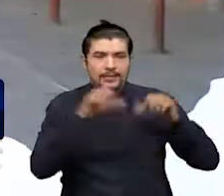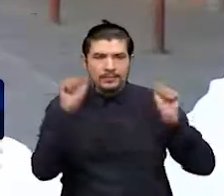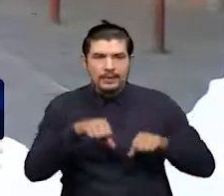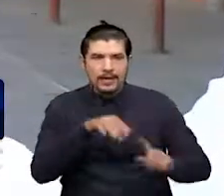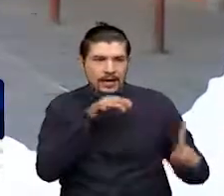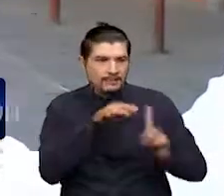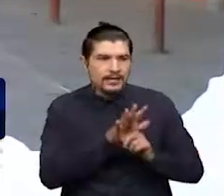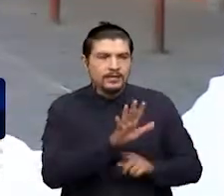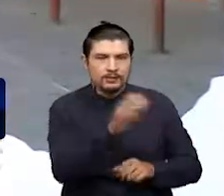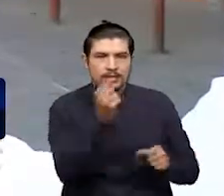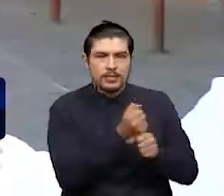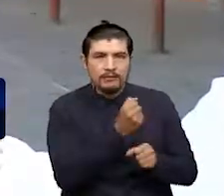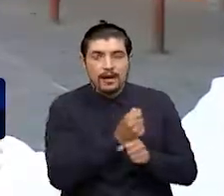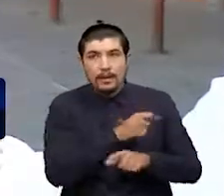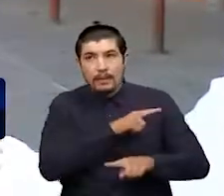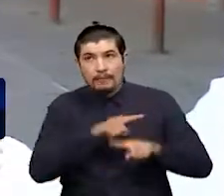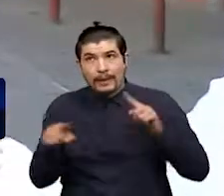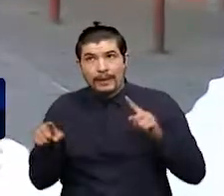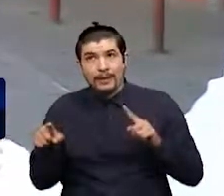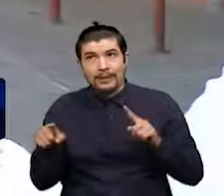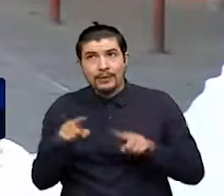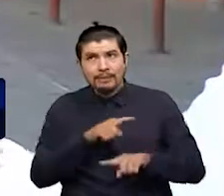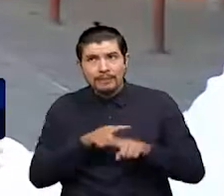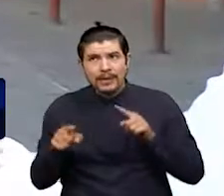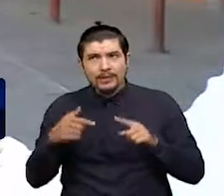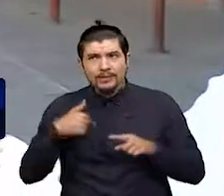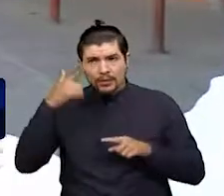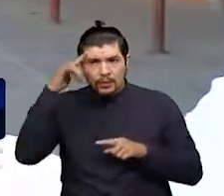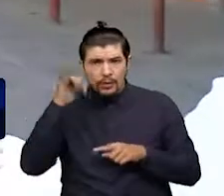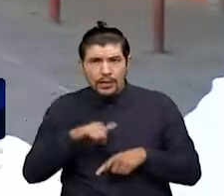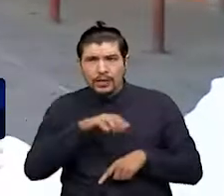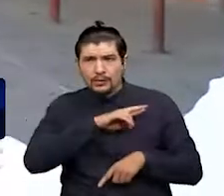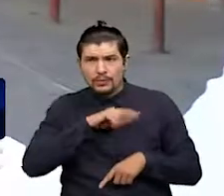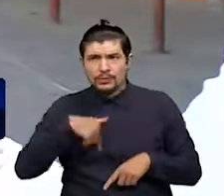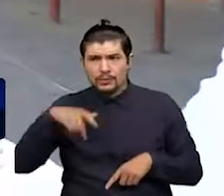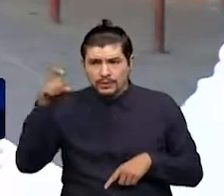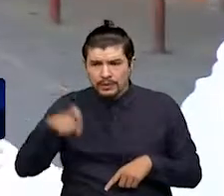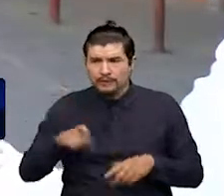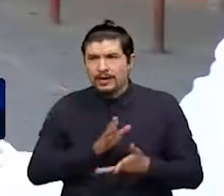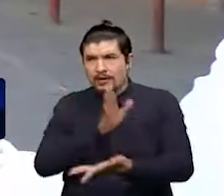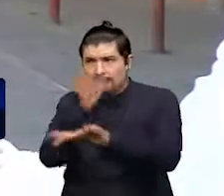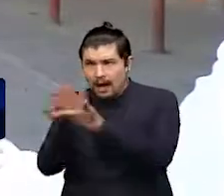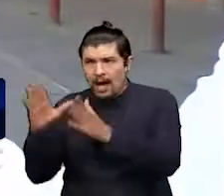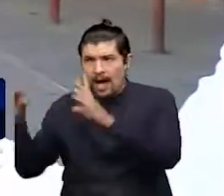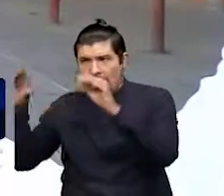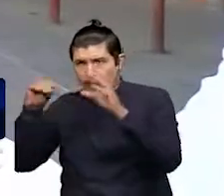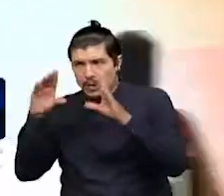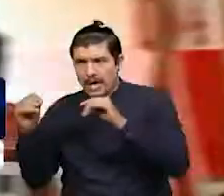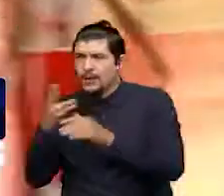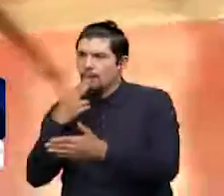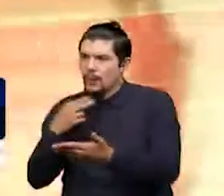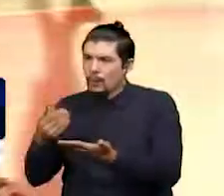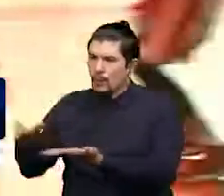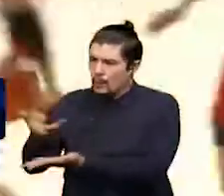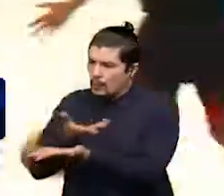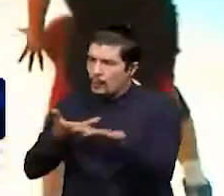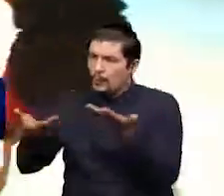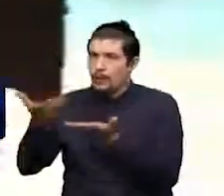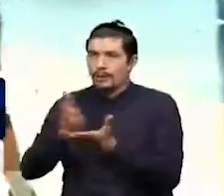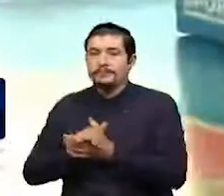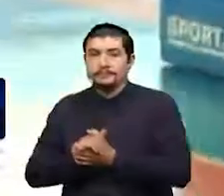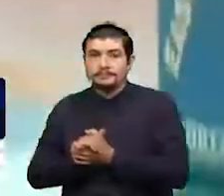trabajos pero creo que todo es de hablar todo es de un cordial trabajo ese es el problema